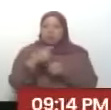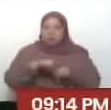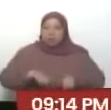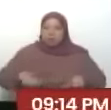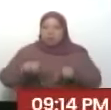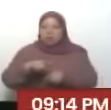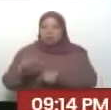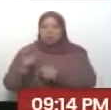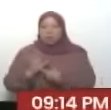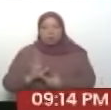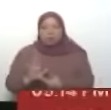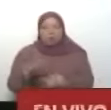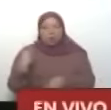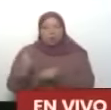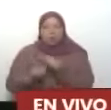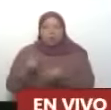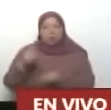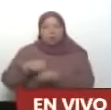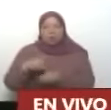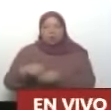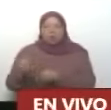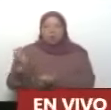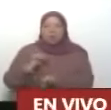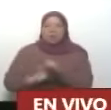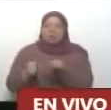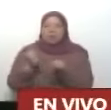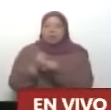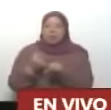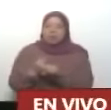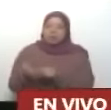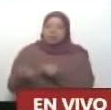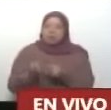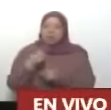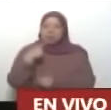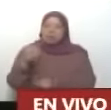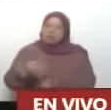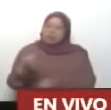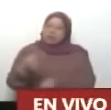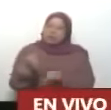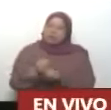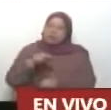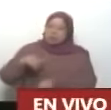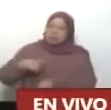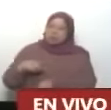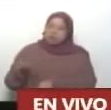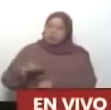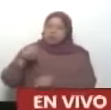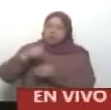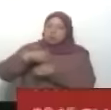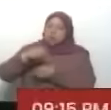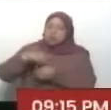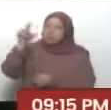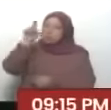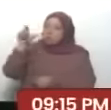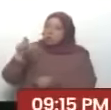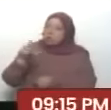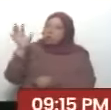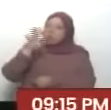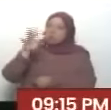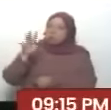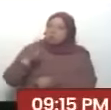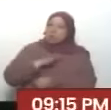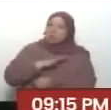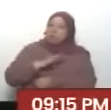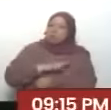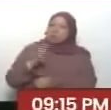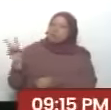territorios mostraron esa defensa, esa verdad por nuestro Esequibo. Esequibo que nosotros